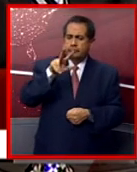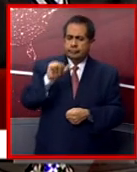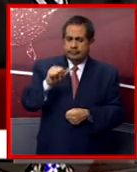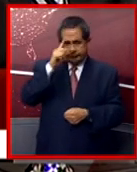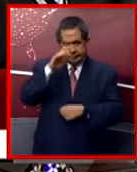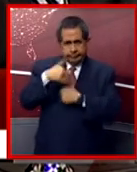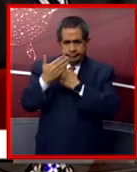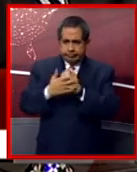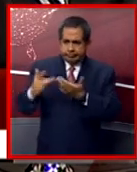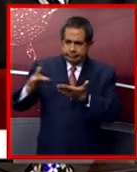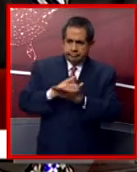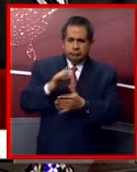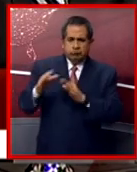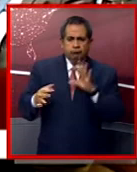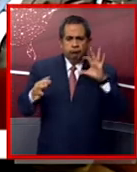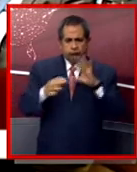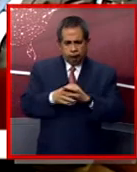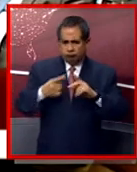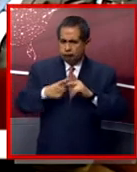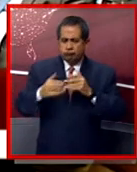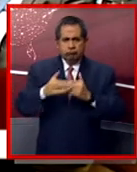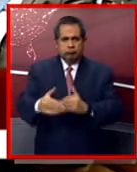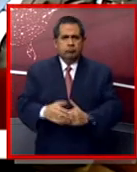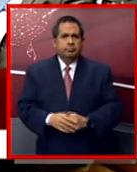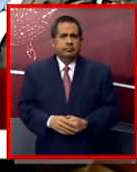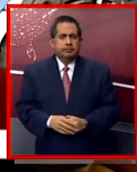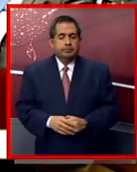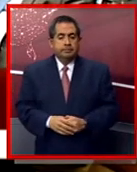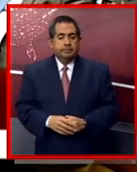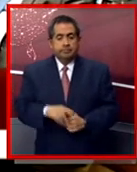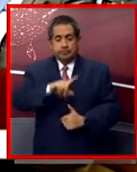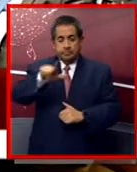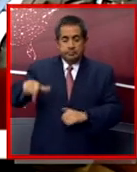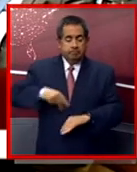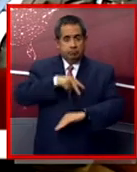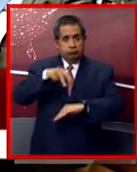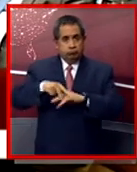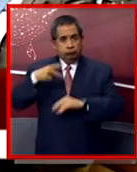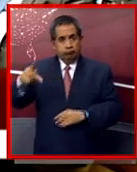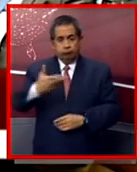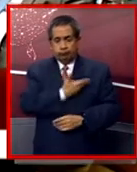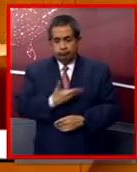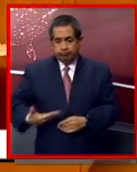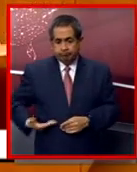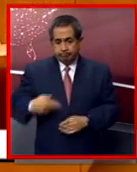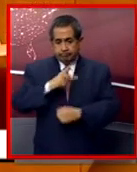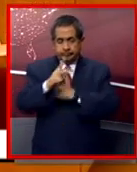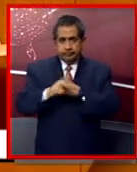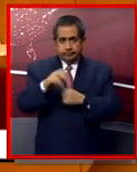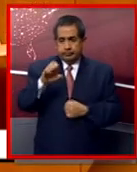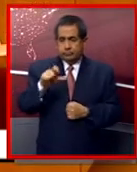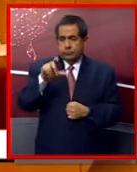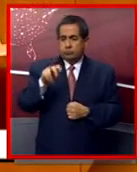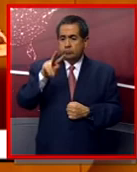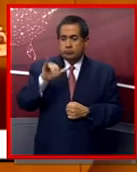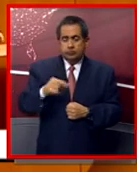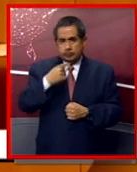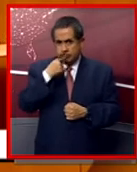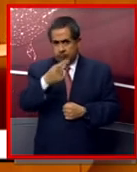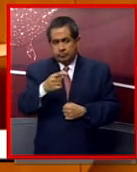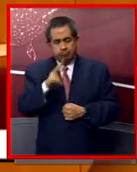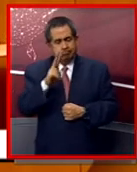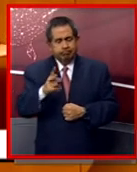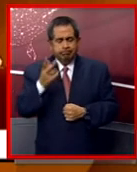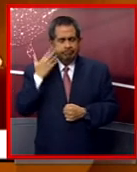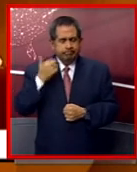pronta ratificación y entrada en vigor. Al hacer uso de la tribuna del Senado, el presidente de la República Eslovaca expresó su gran pesar